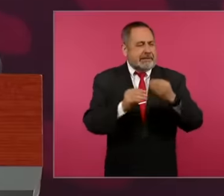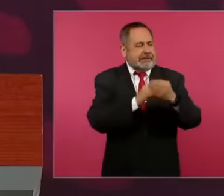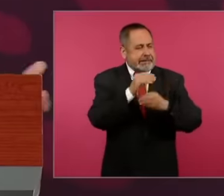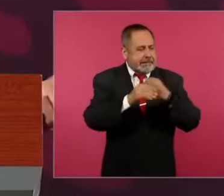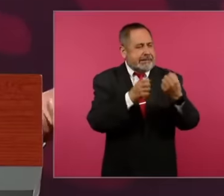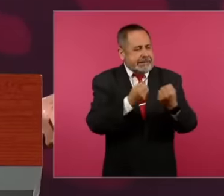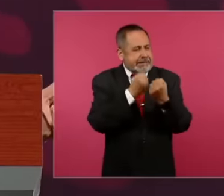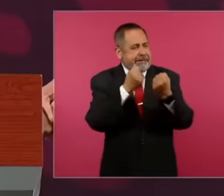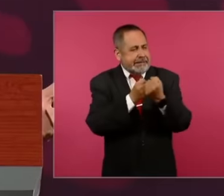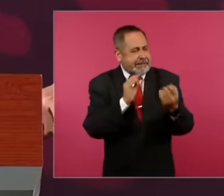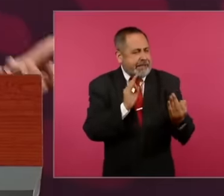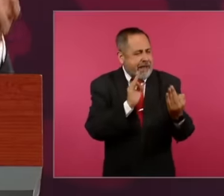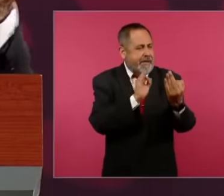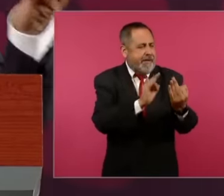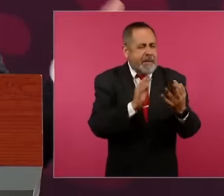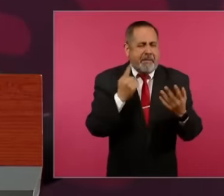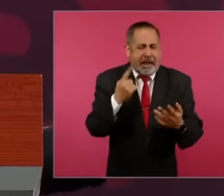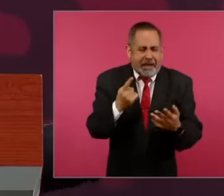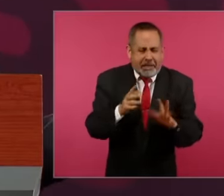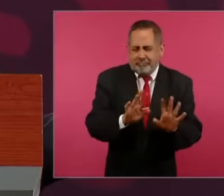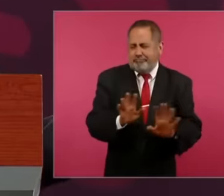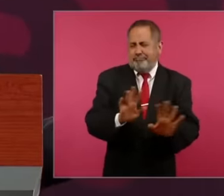Confrontamos, mejor